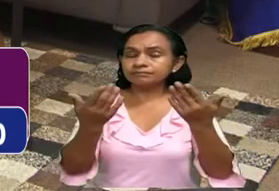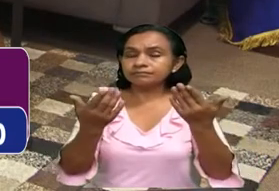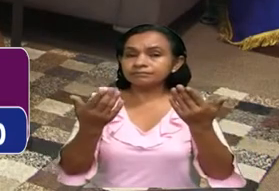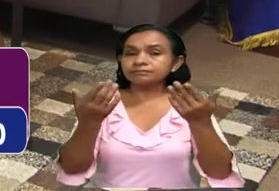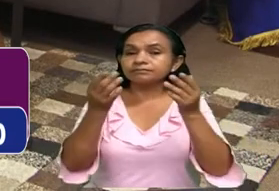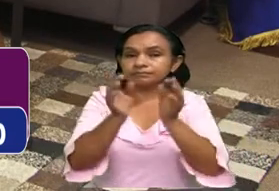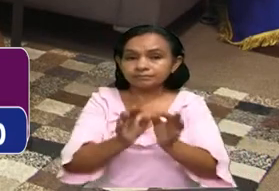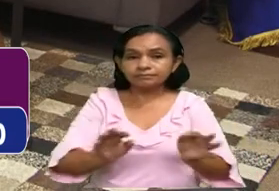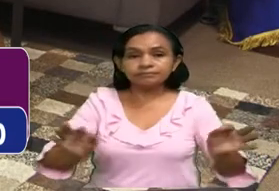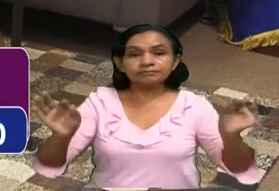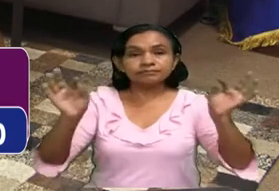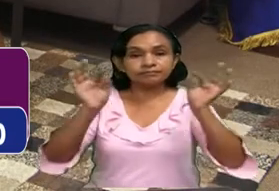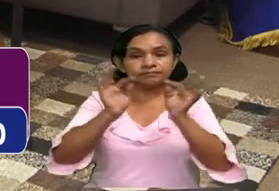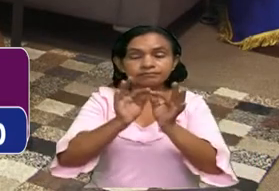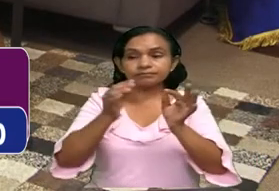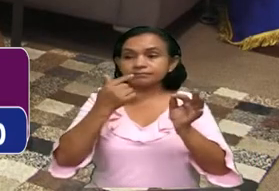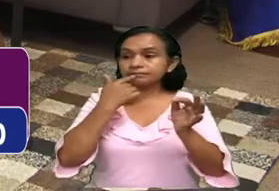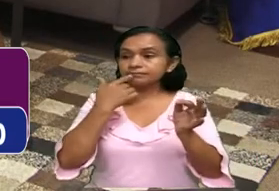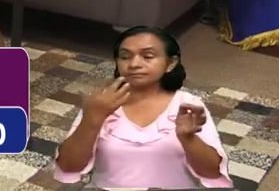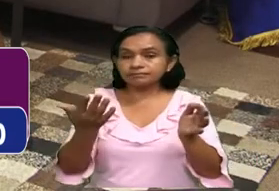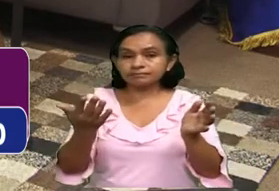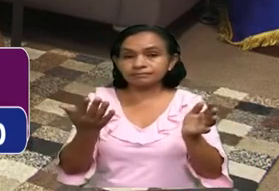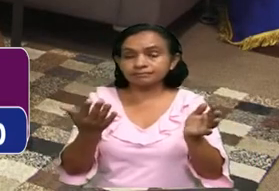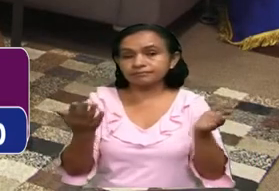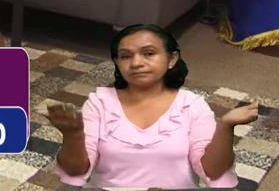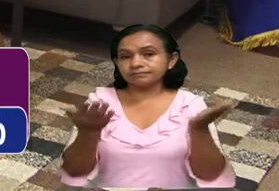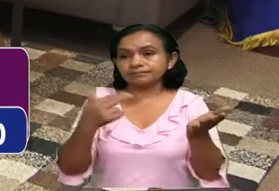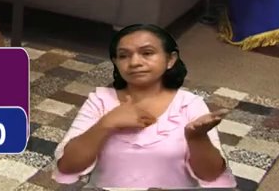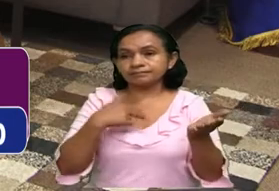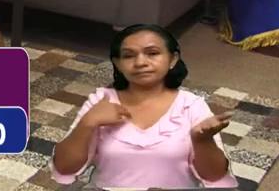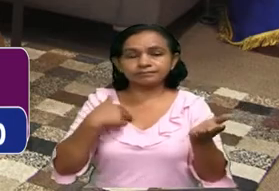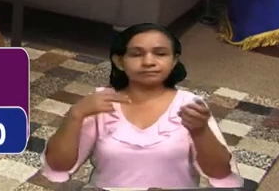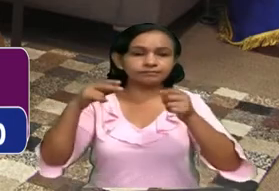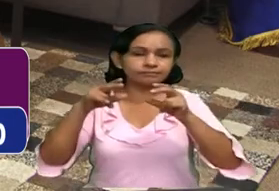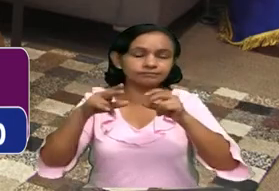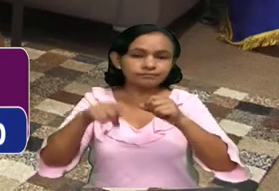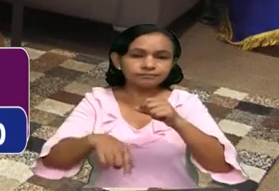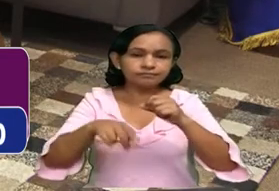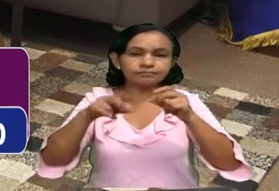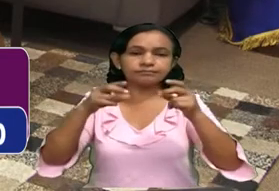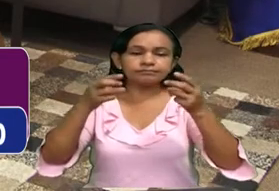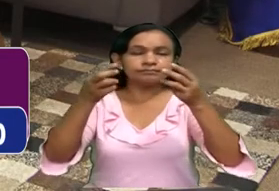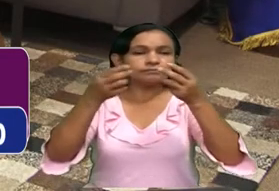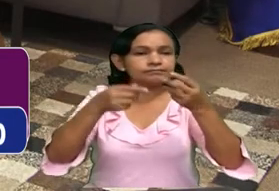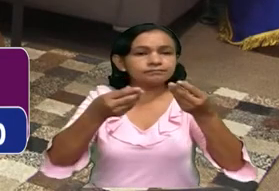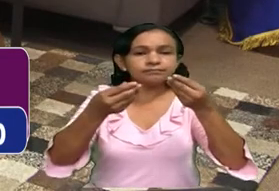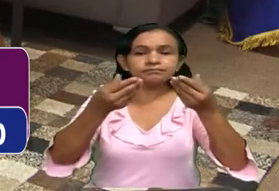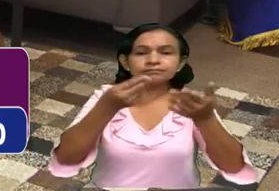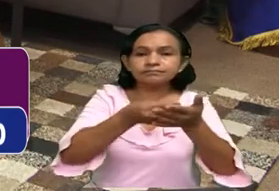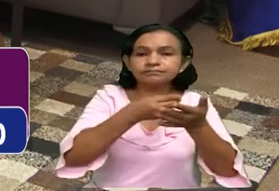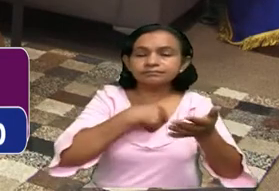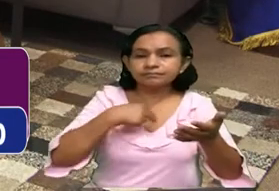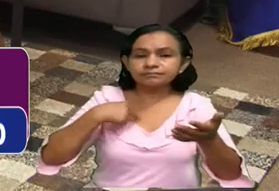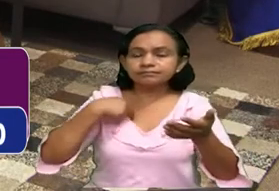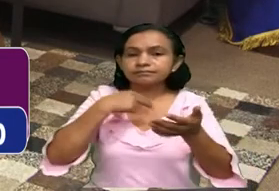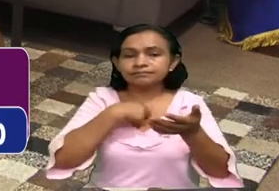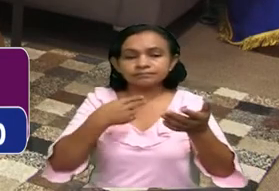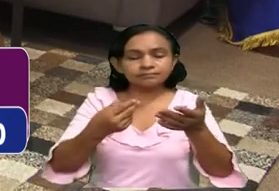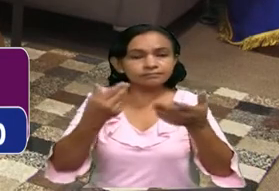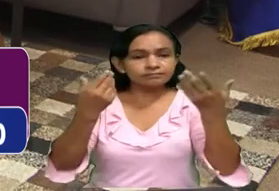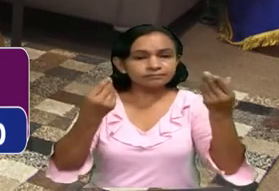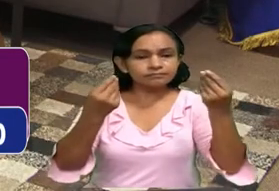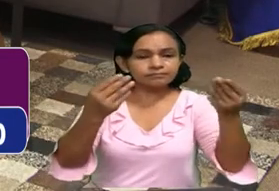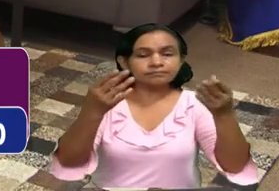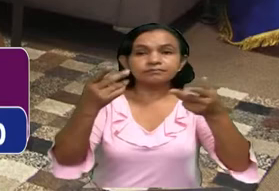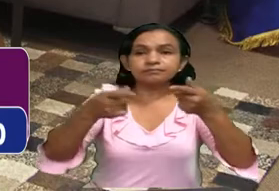nosotros, porque lógicamente somos un país productor de materia prima y tenemos sin duda que agregarle